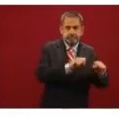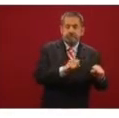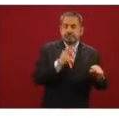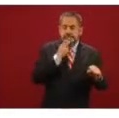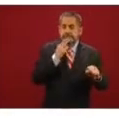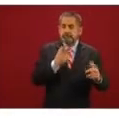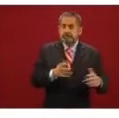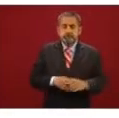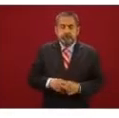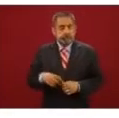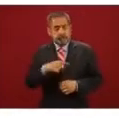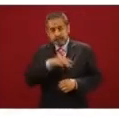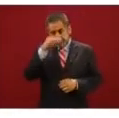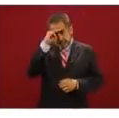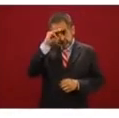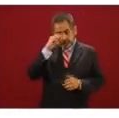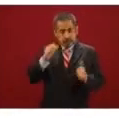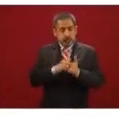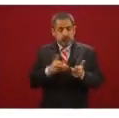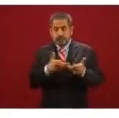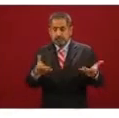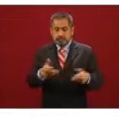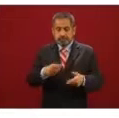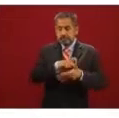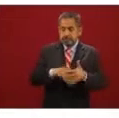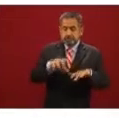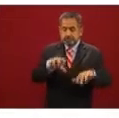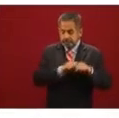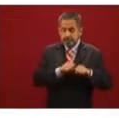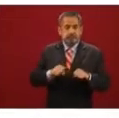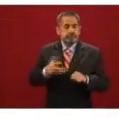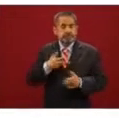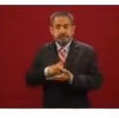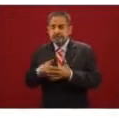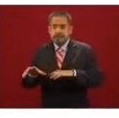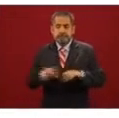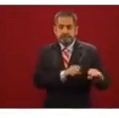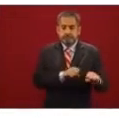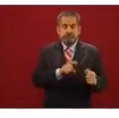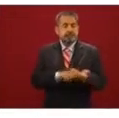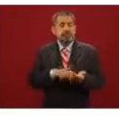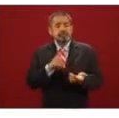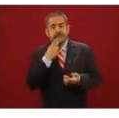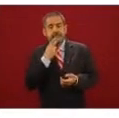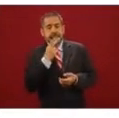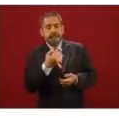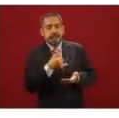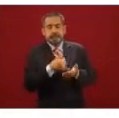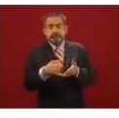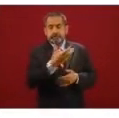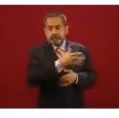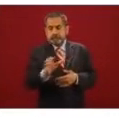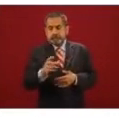adquiere Mexicali junto con los terrenos provienen de uso agrícola, y es esta agua la que